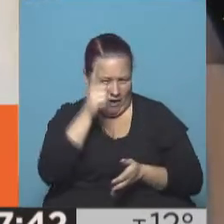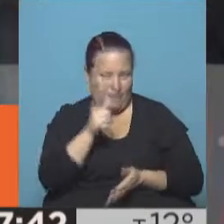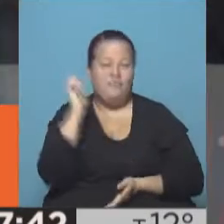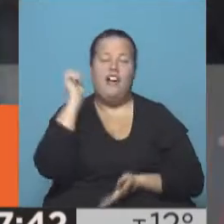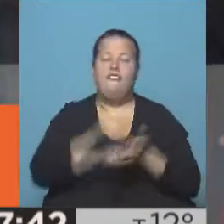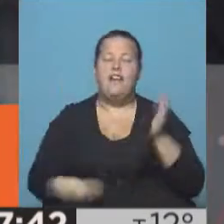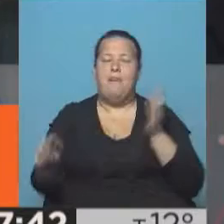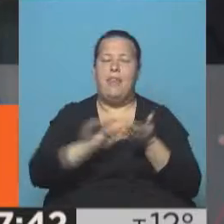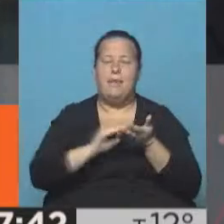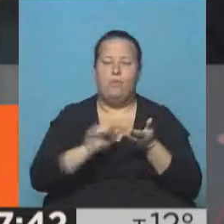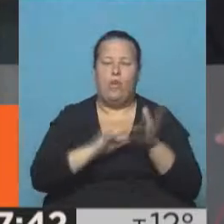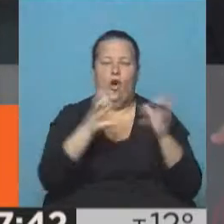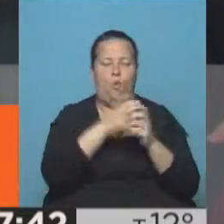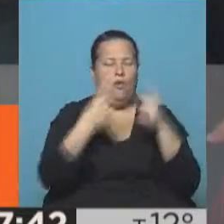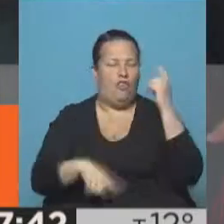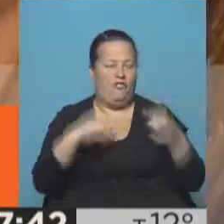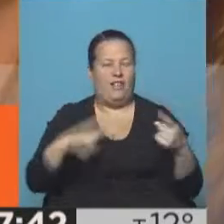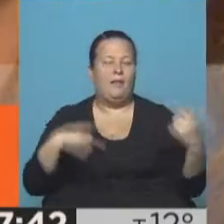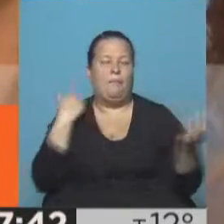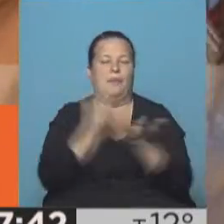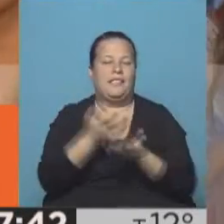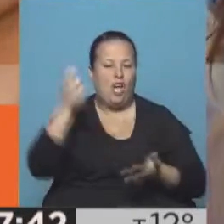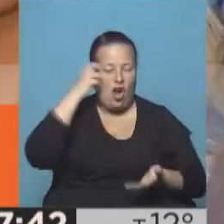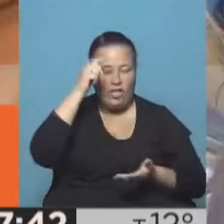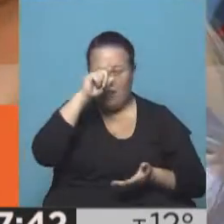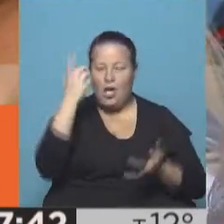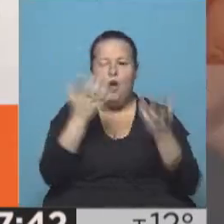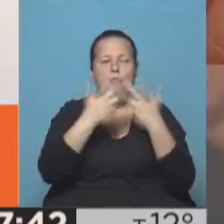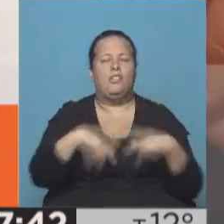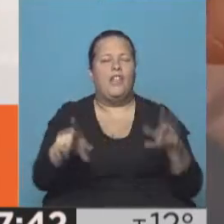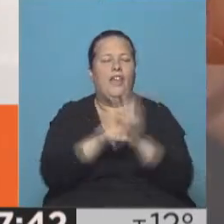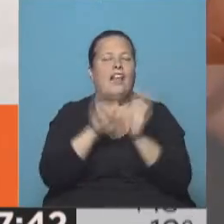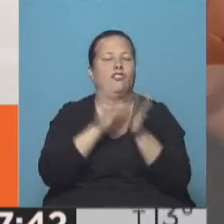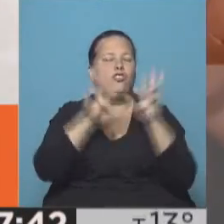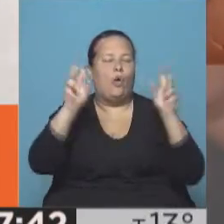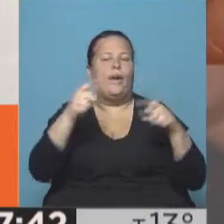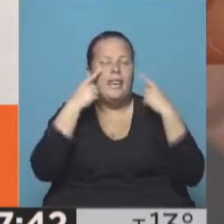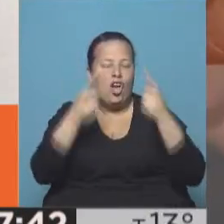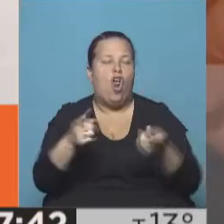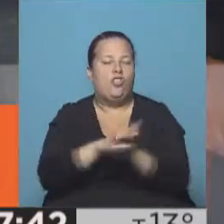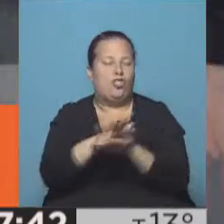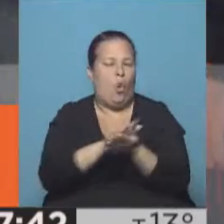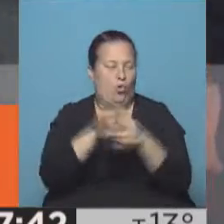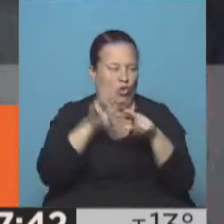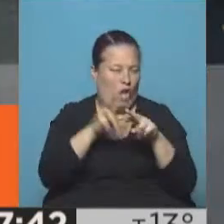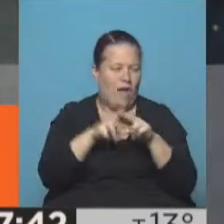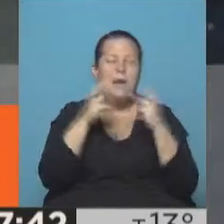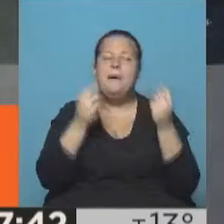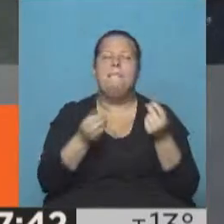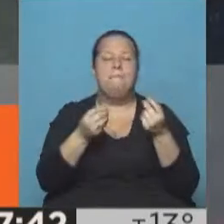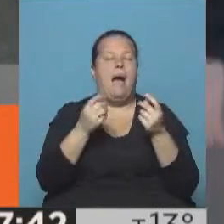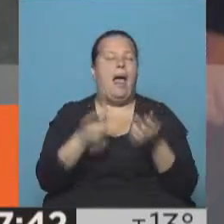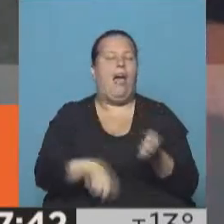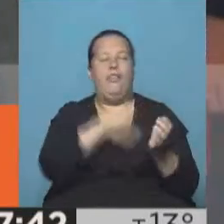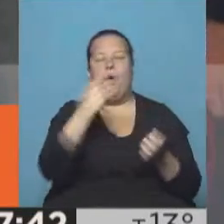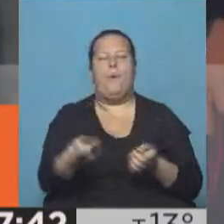de diputados de diferentes bloques, se presentó en el Congreso de la Nación un proyecto de ley bajo el lema Reconocer es reparar, que contempla el